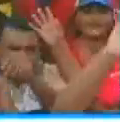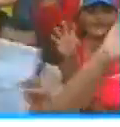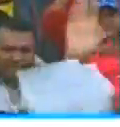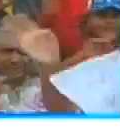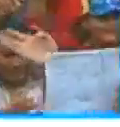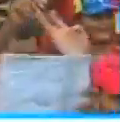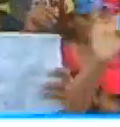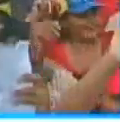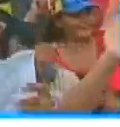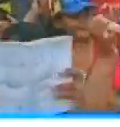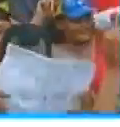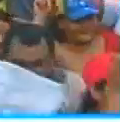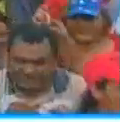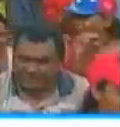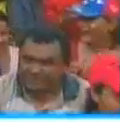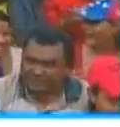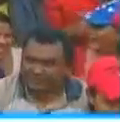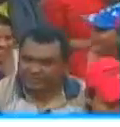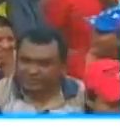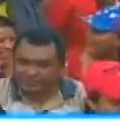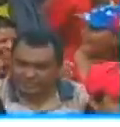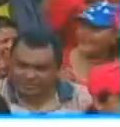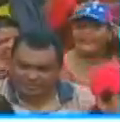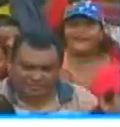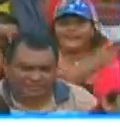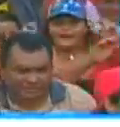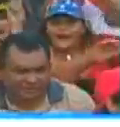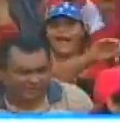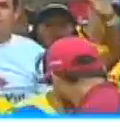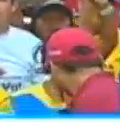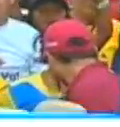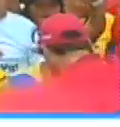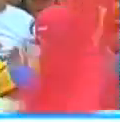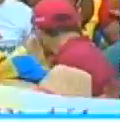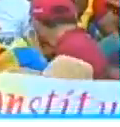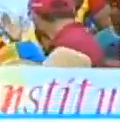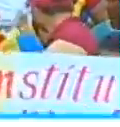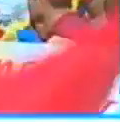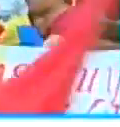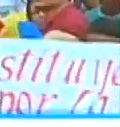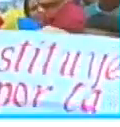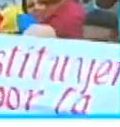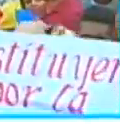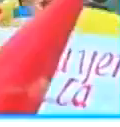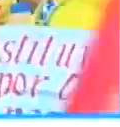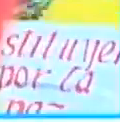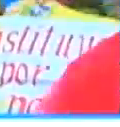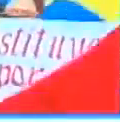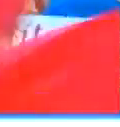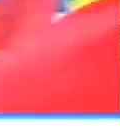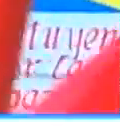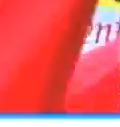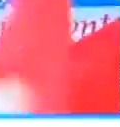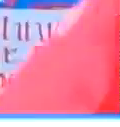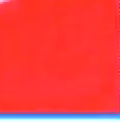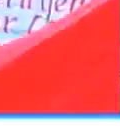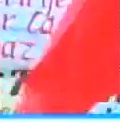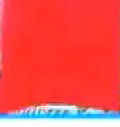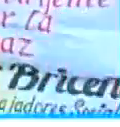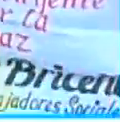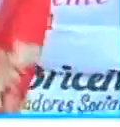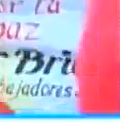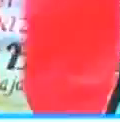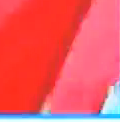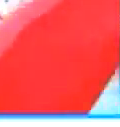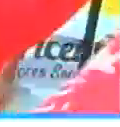constituyente originario, a este proceso popular constituyente, bueno, no me imaginé